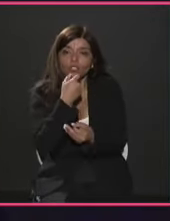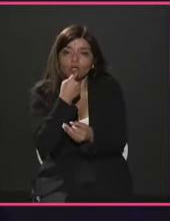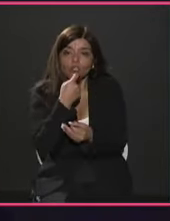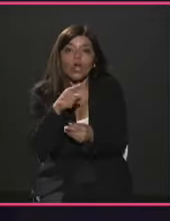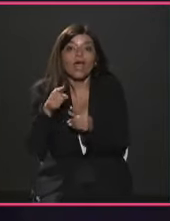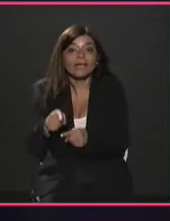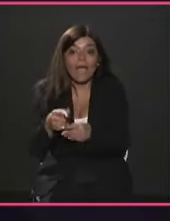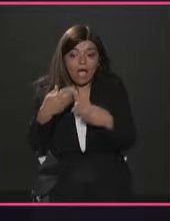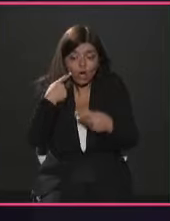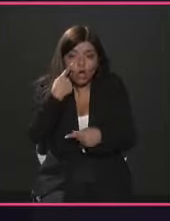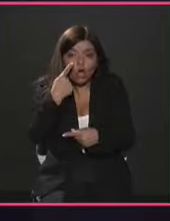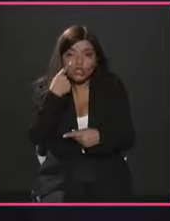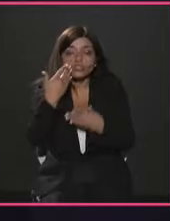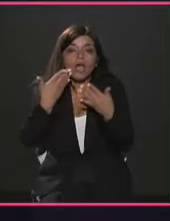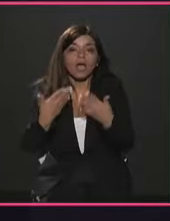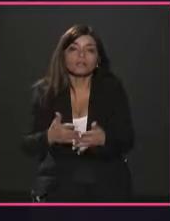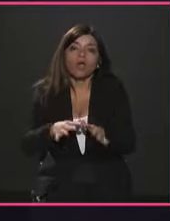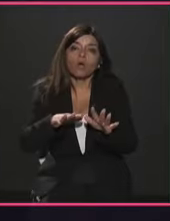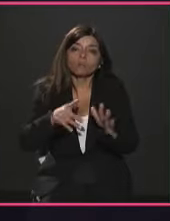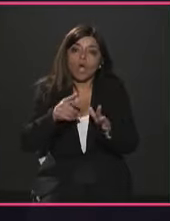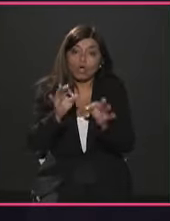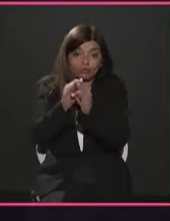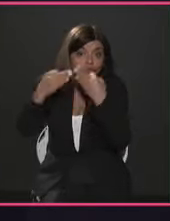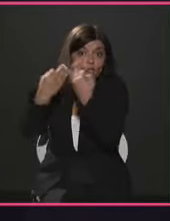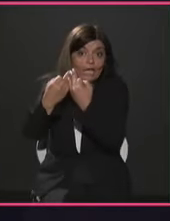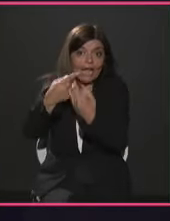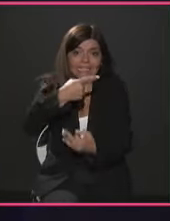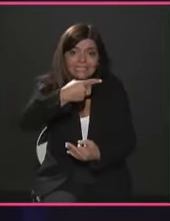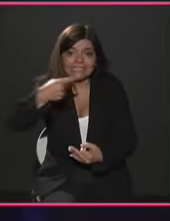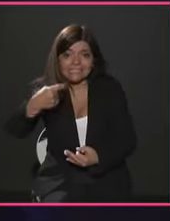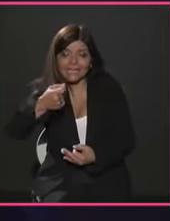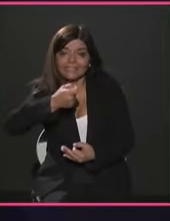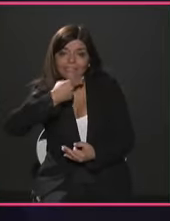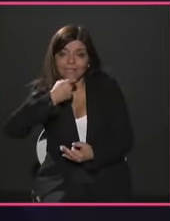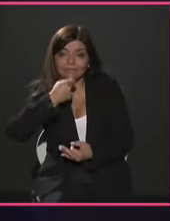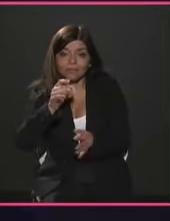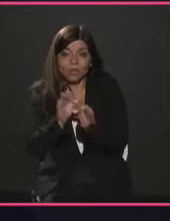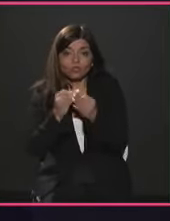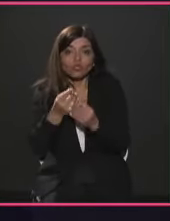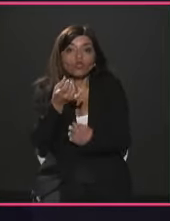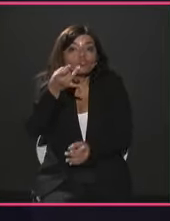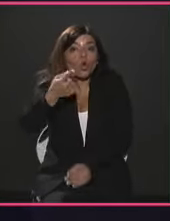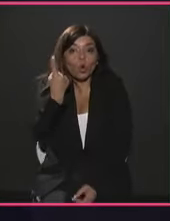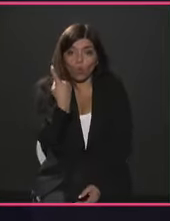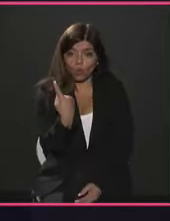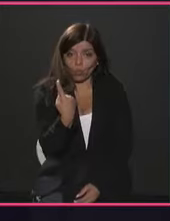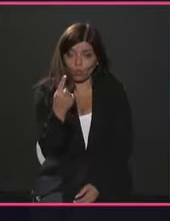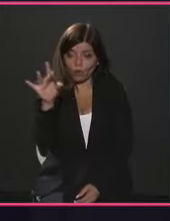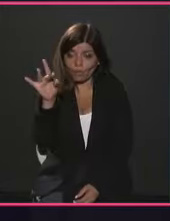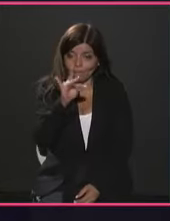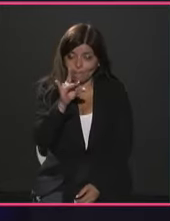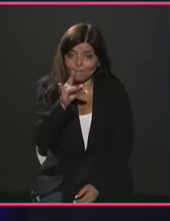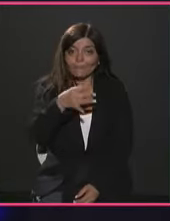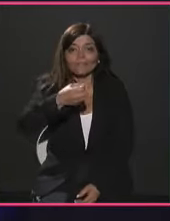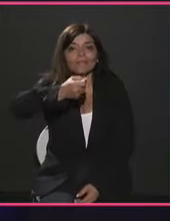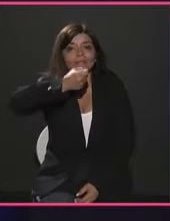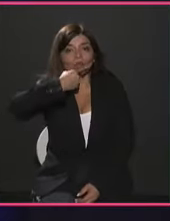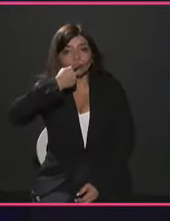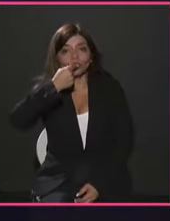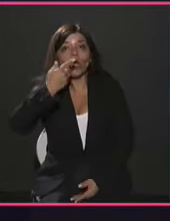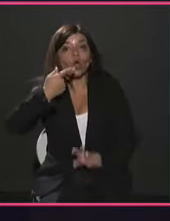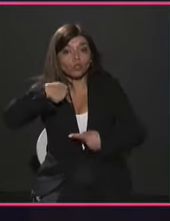que es conocido actualmente no más de 100 compuestos Okay de todos esos 100 tan solo uno es una medicina que uno puede